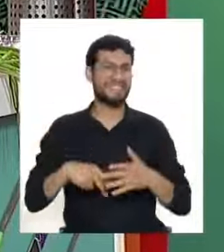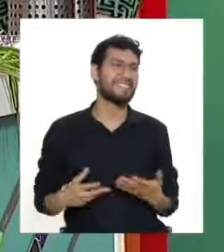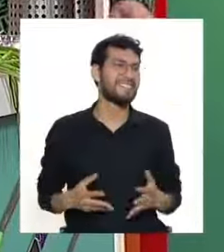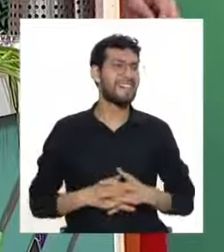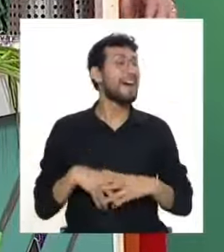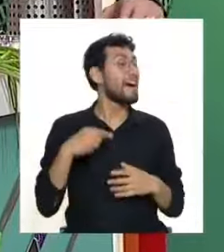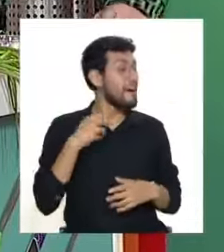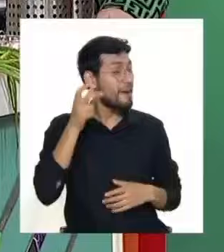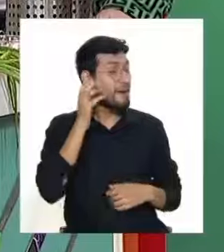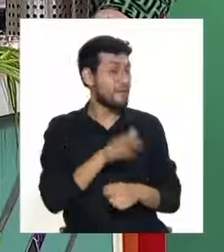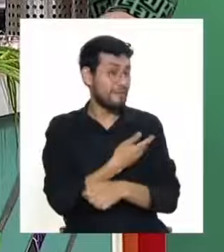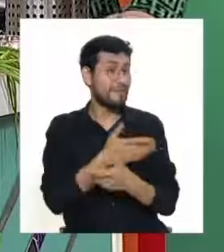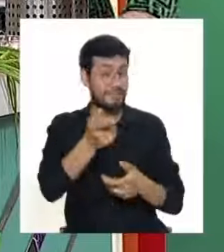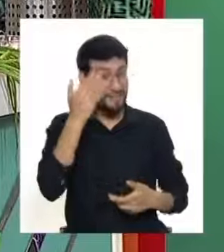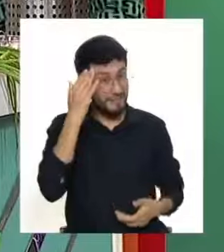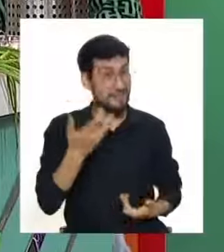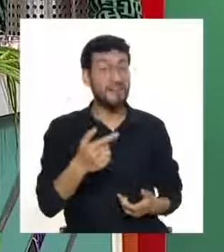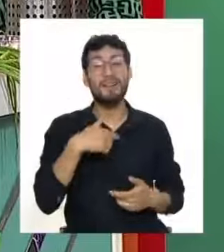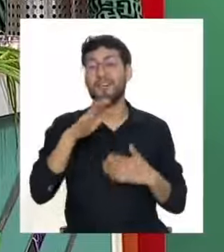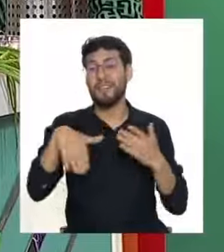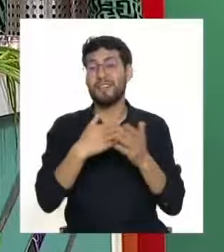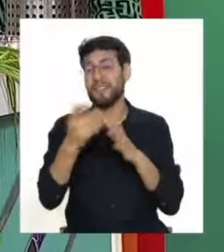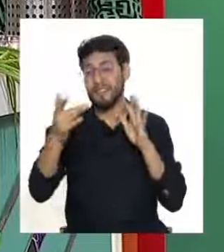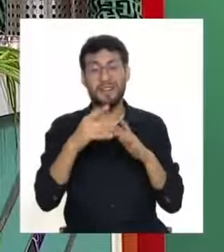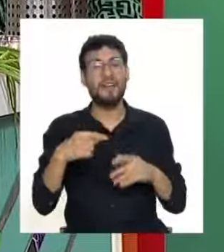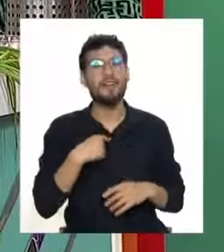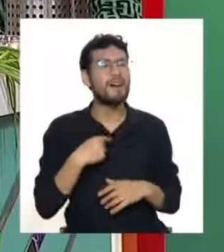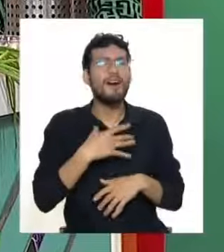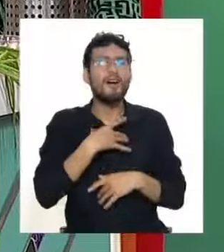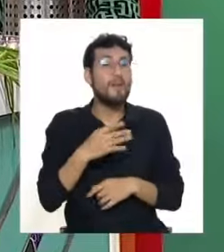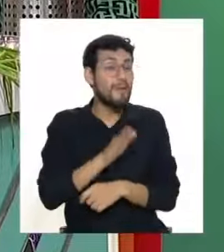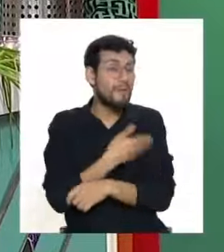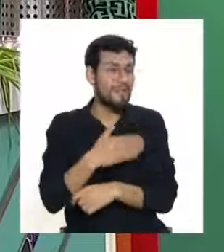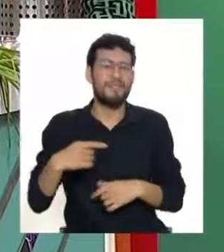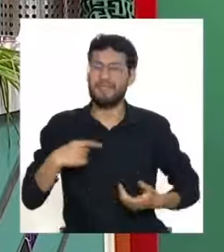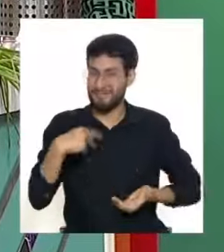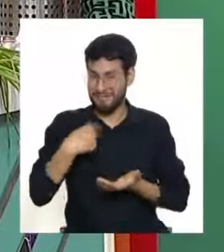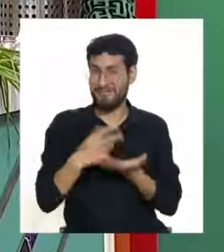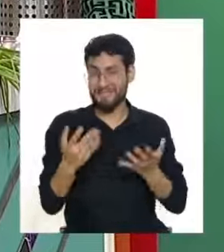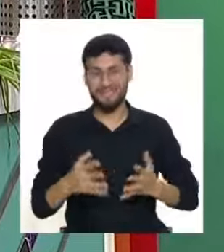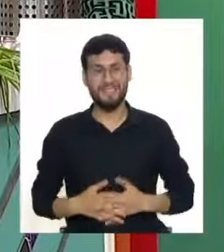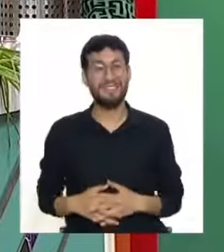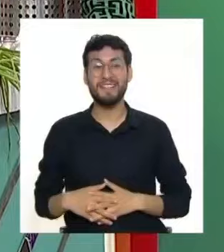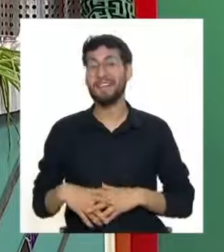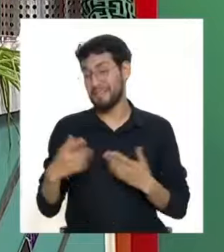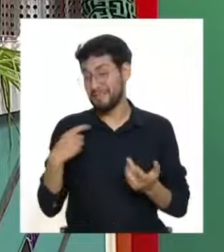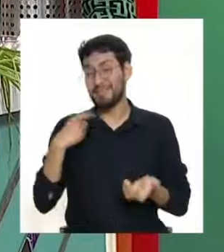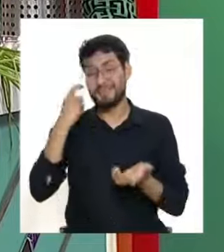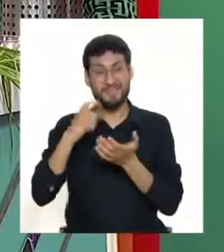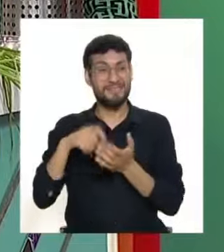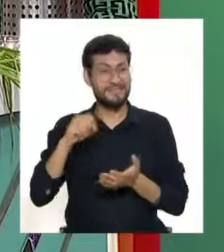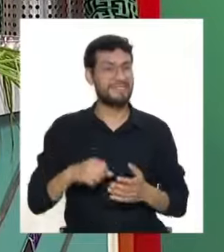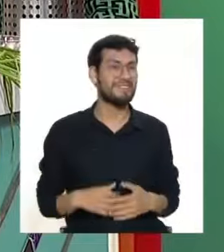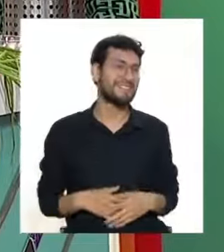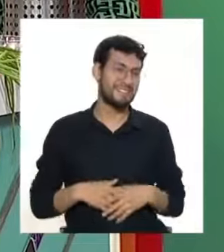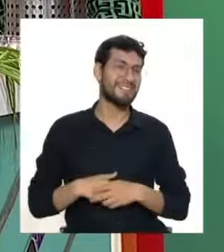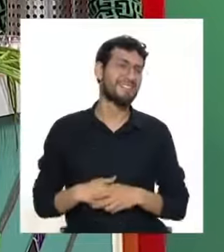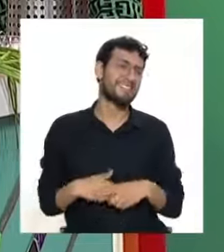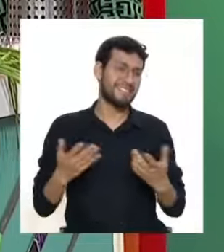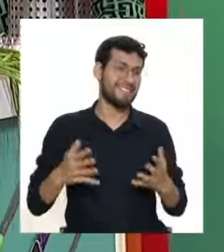escucho música, creo que ya se han dado cuenta todos nuestros conectaditos, que a mí me pone música y yo empiezo a bailar. Pues, no dimos cuenta, no dimos cuenta, no dimos